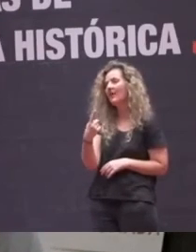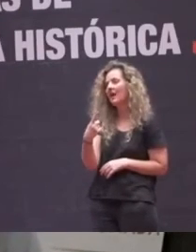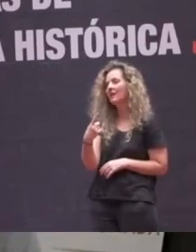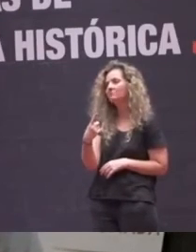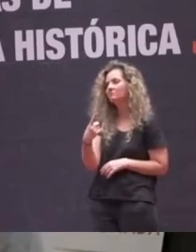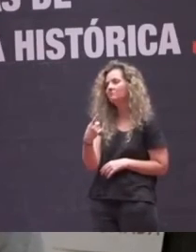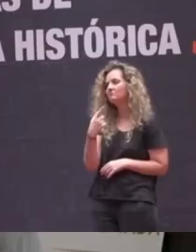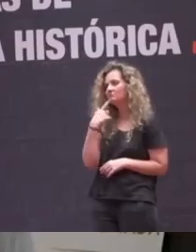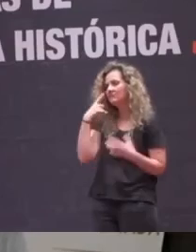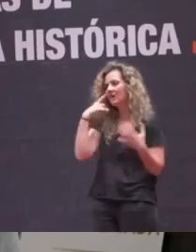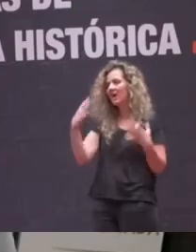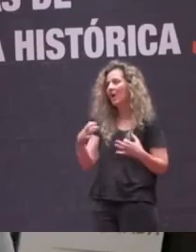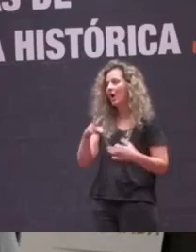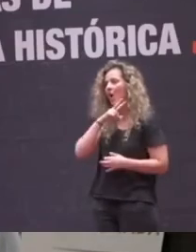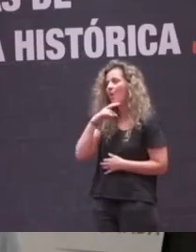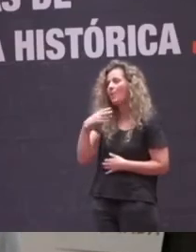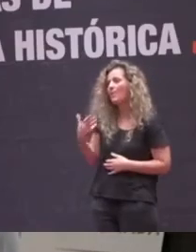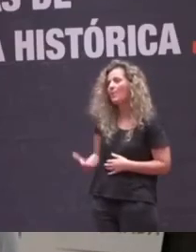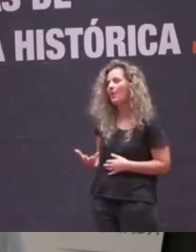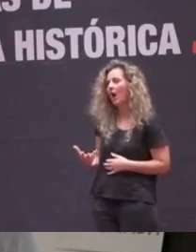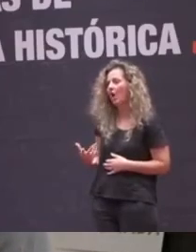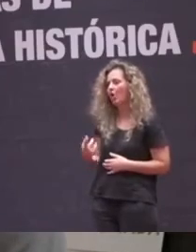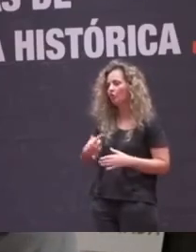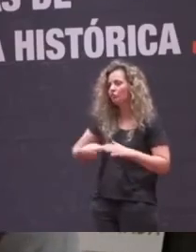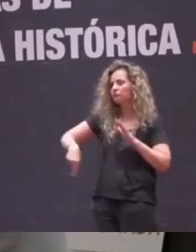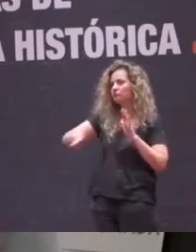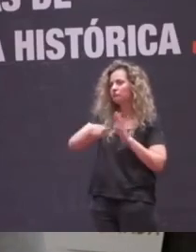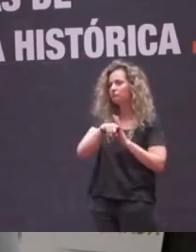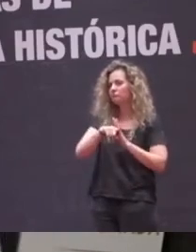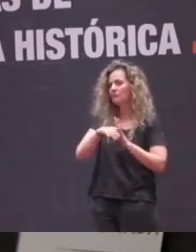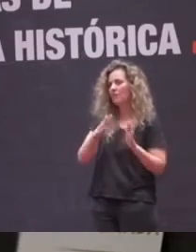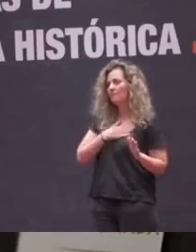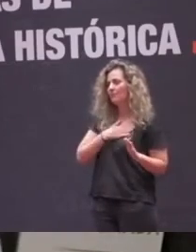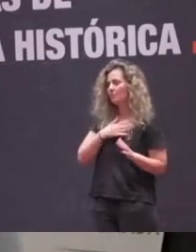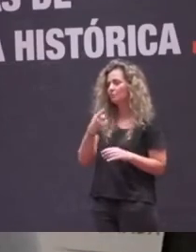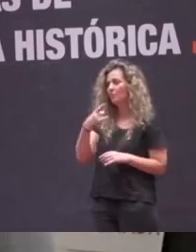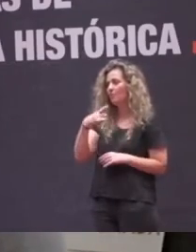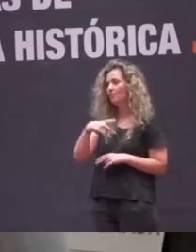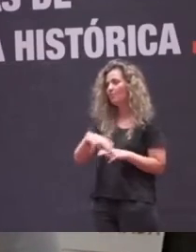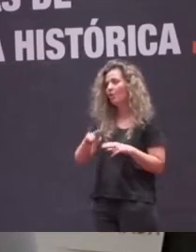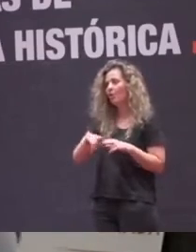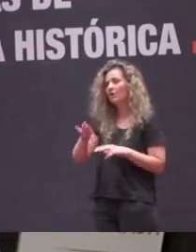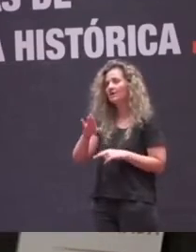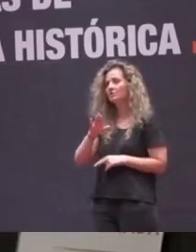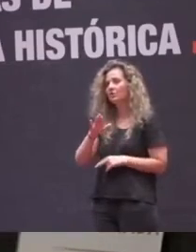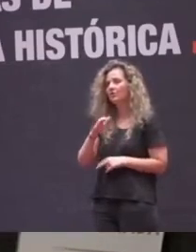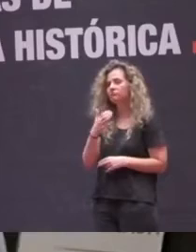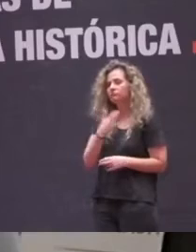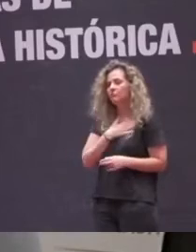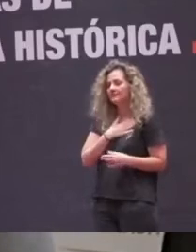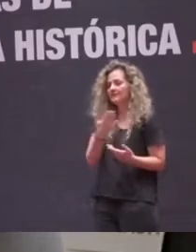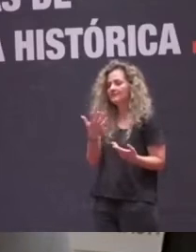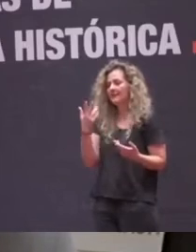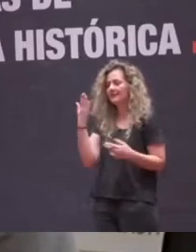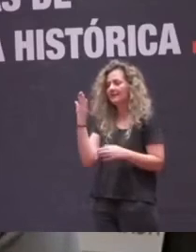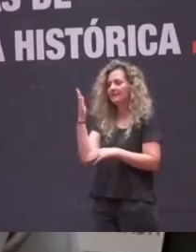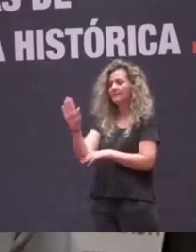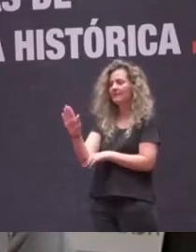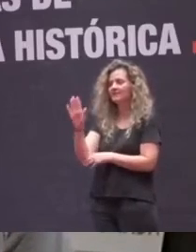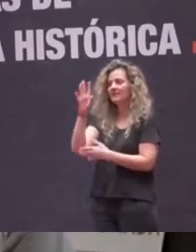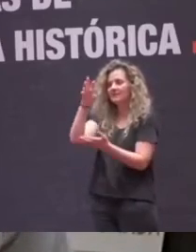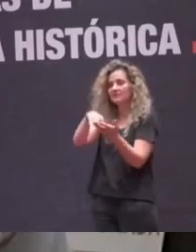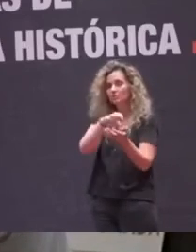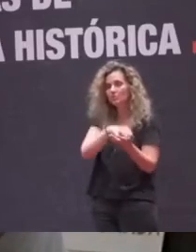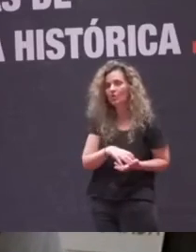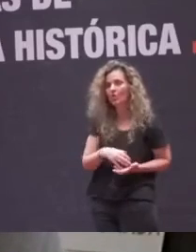deixan realmente valor na sociedade. Decir, que os nosos políticos, que as nosas representantes